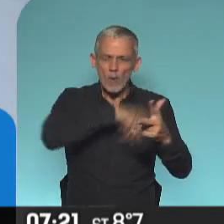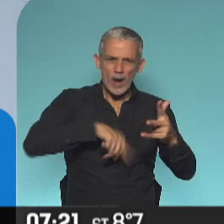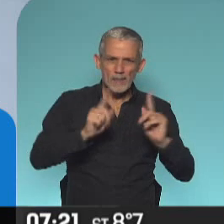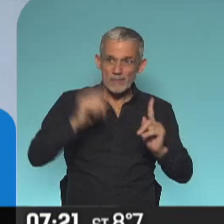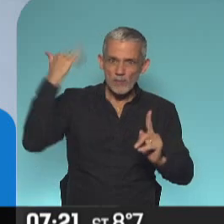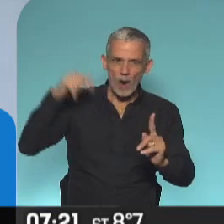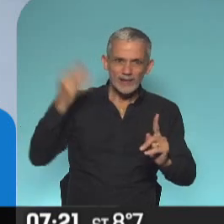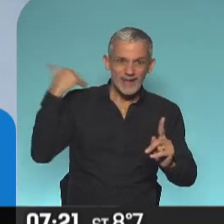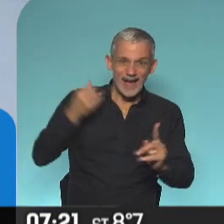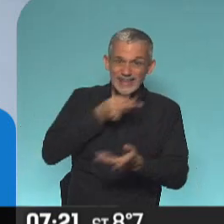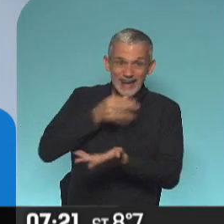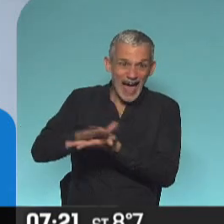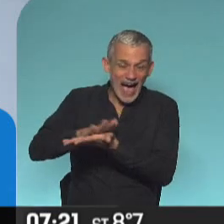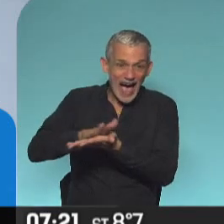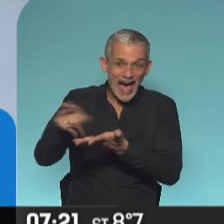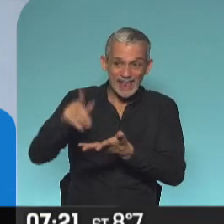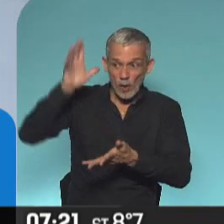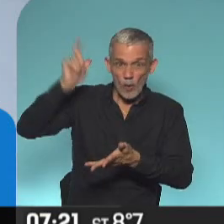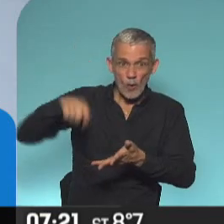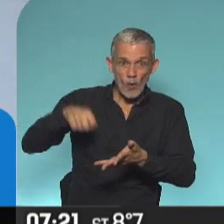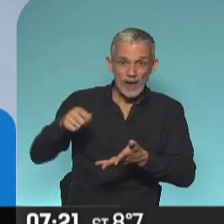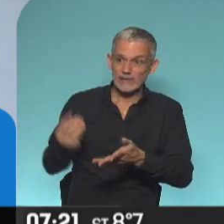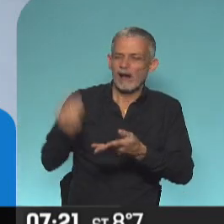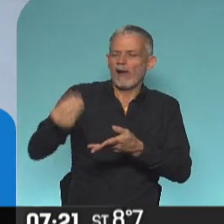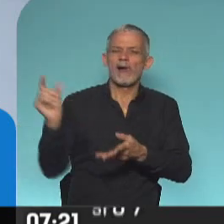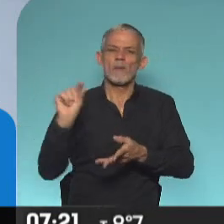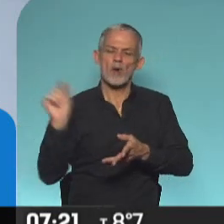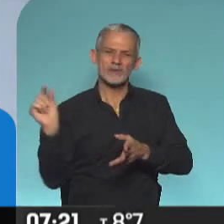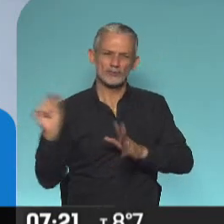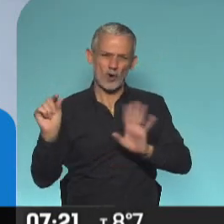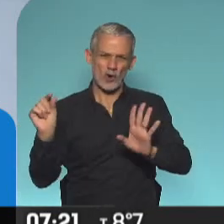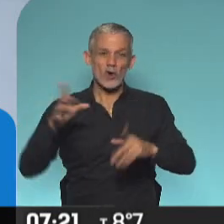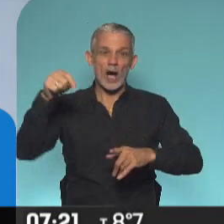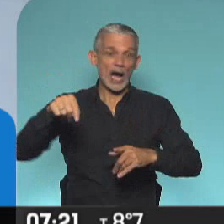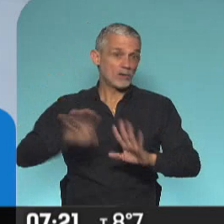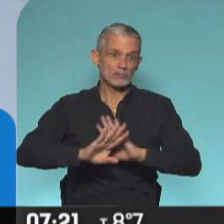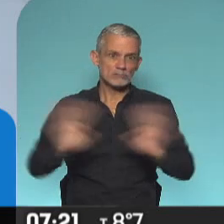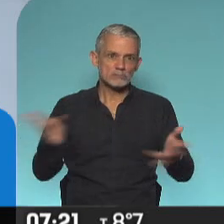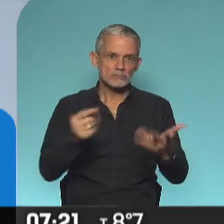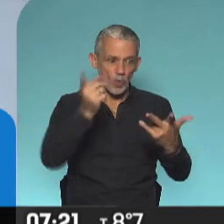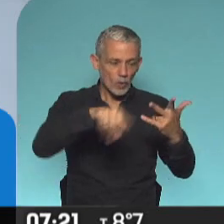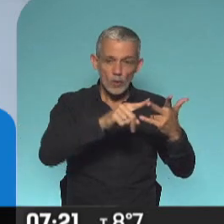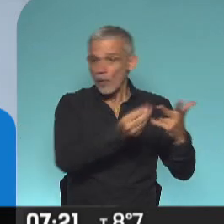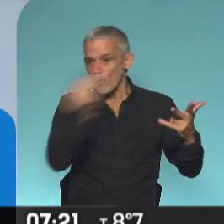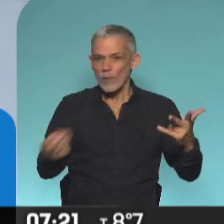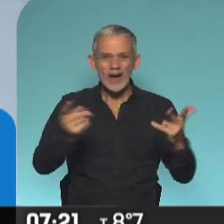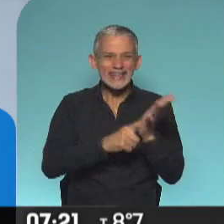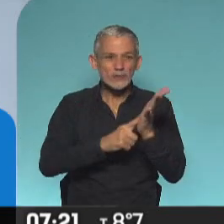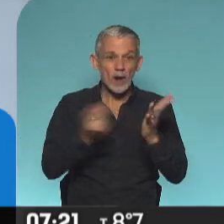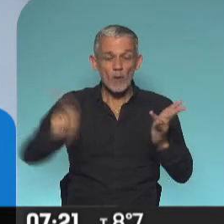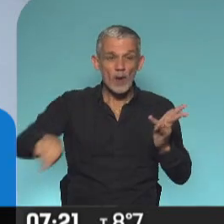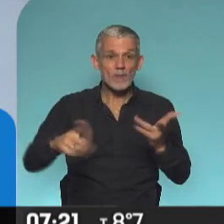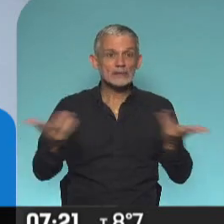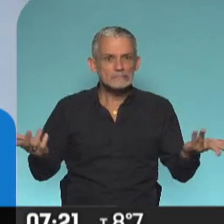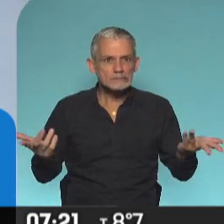antes tenían una silla vacía con un juez reemplazo de interino, ahora tienen de nuevo un juez titular, entonces esos